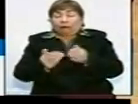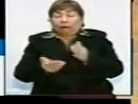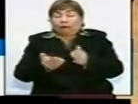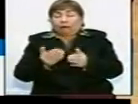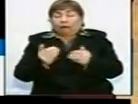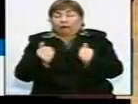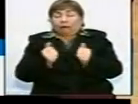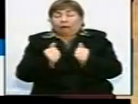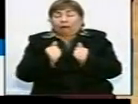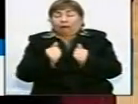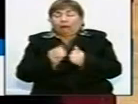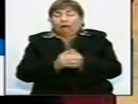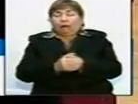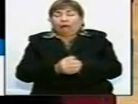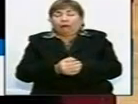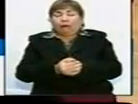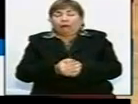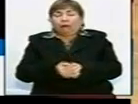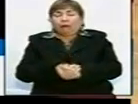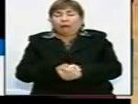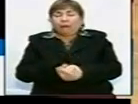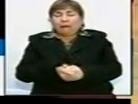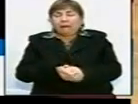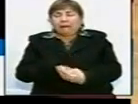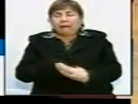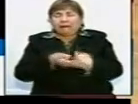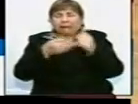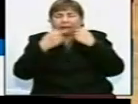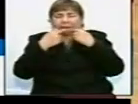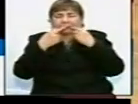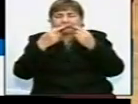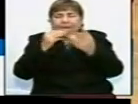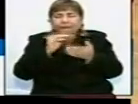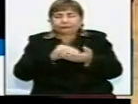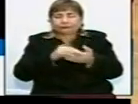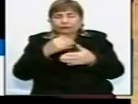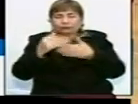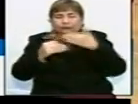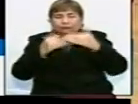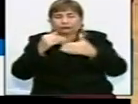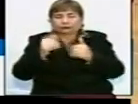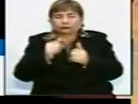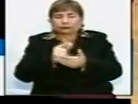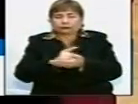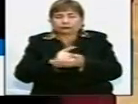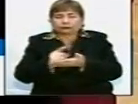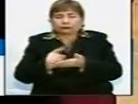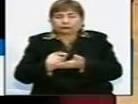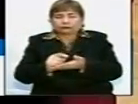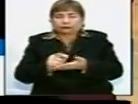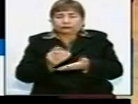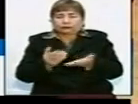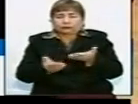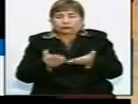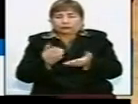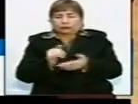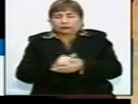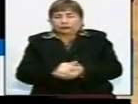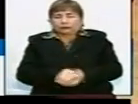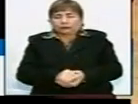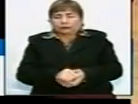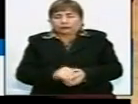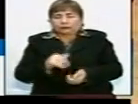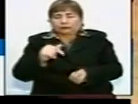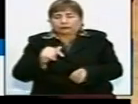todavía parece que va a tener una manifestación en las próximas semanas o meses llega a una onda que el gas es